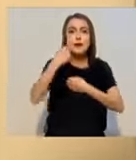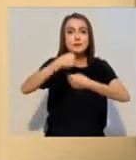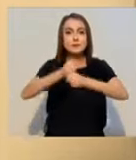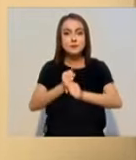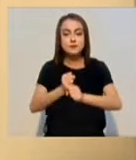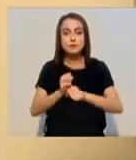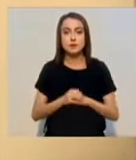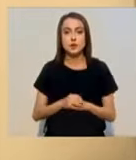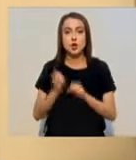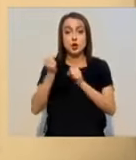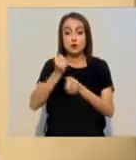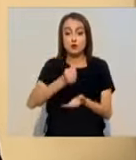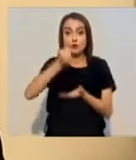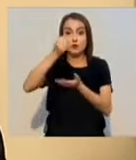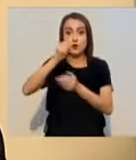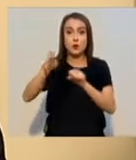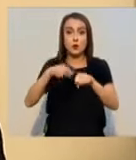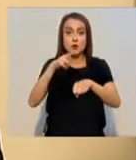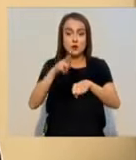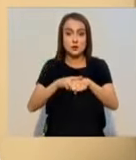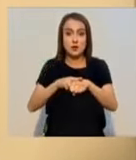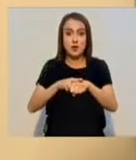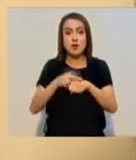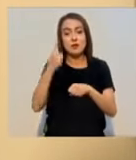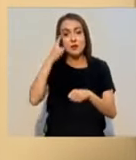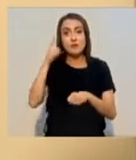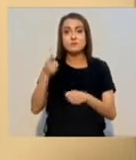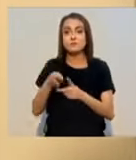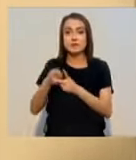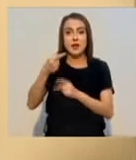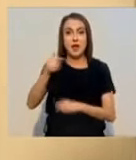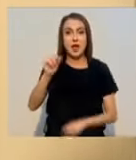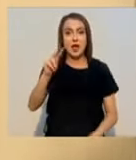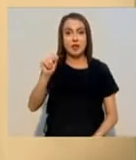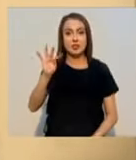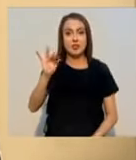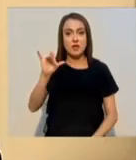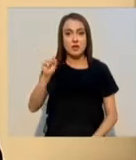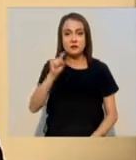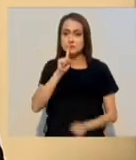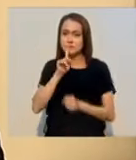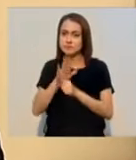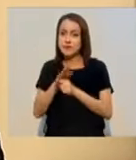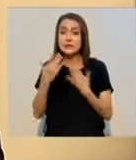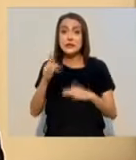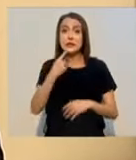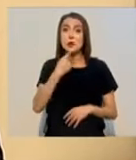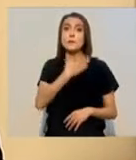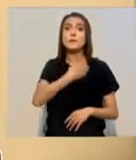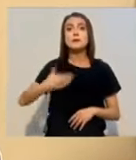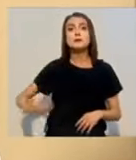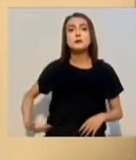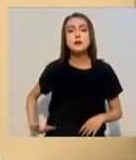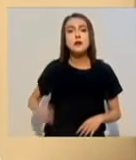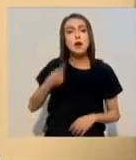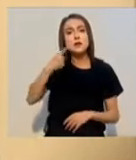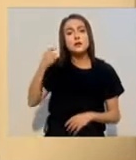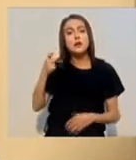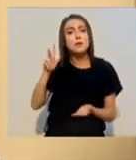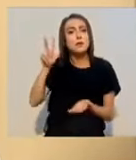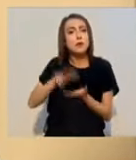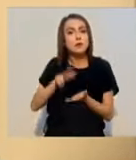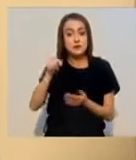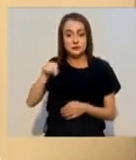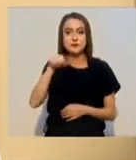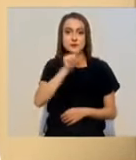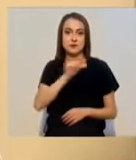creación del Fondo Nacional de Avales y Garantías. Y como lo mencionaba el señor presidente, la reciente aprobación